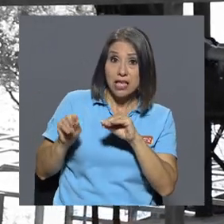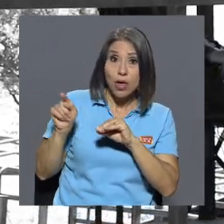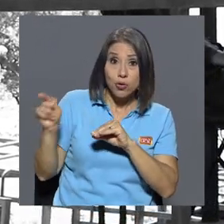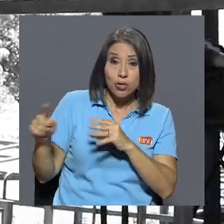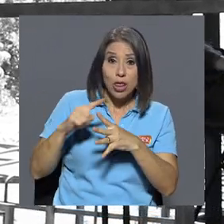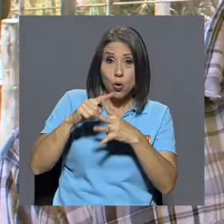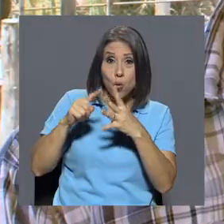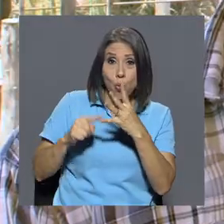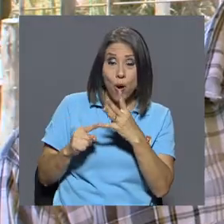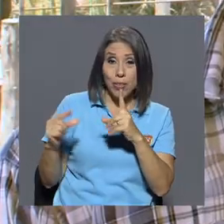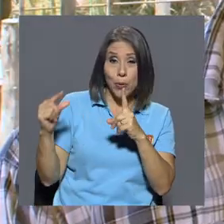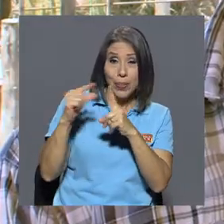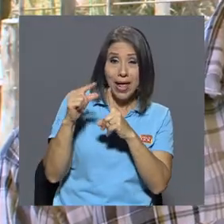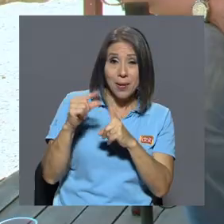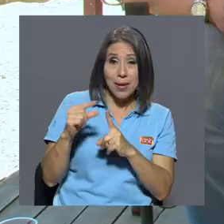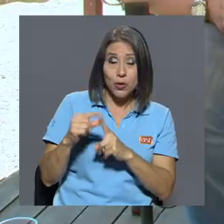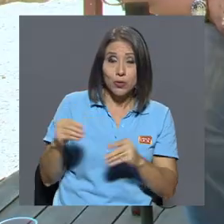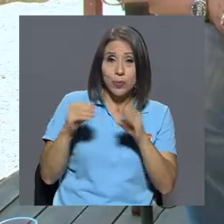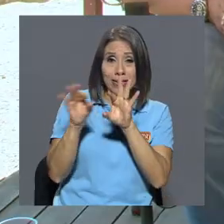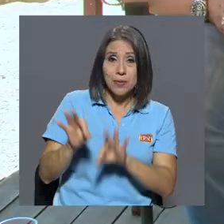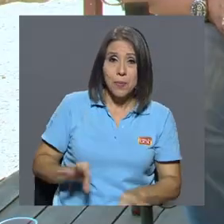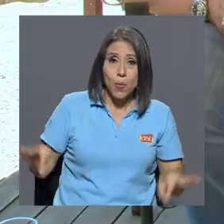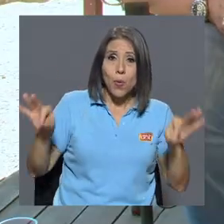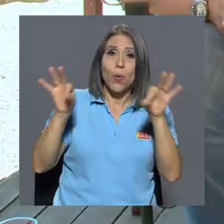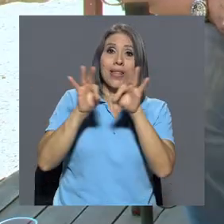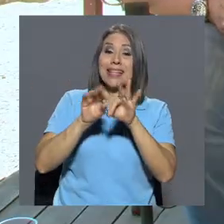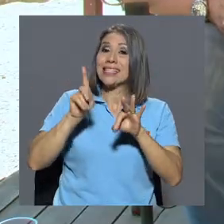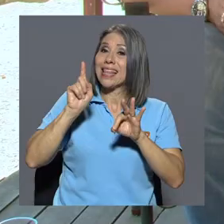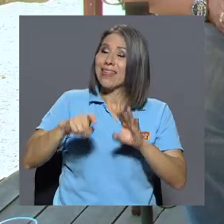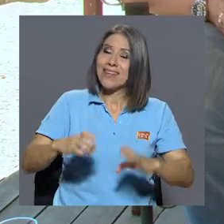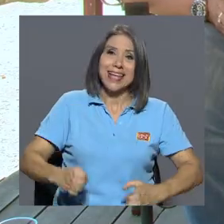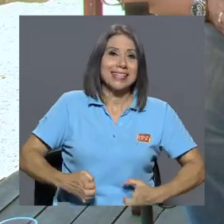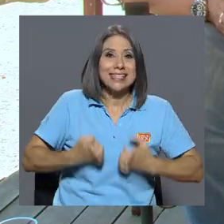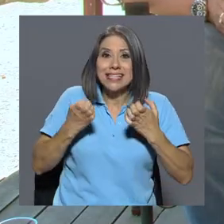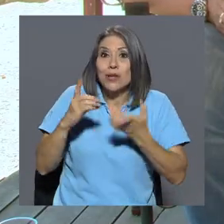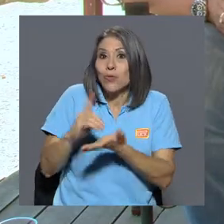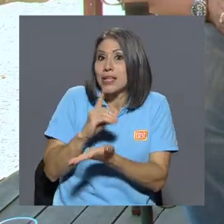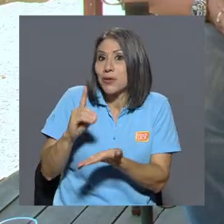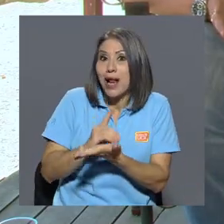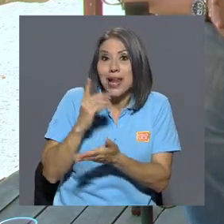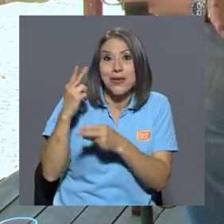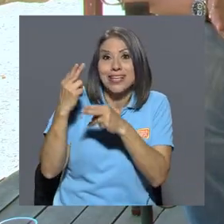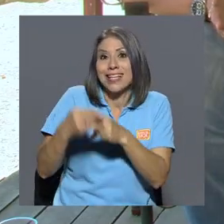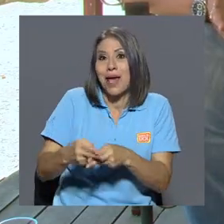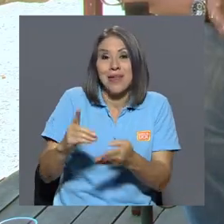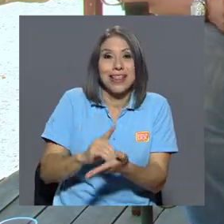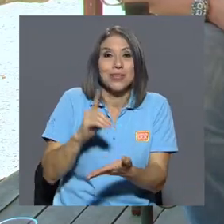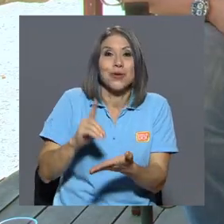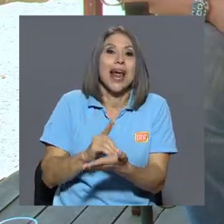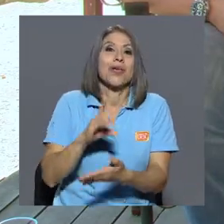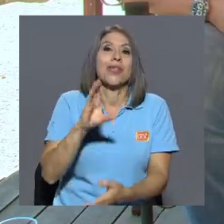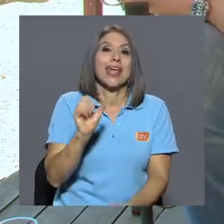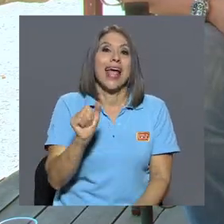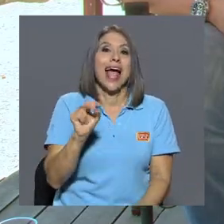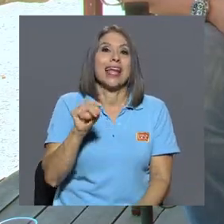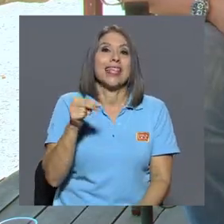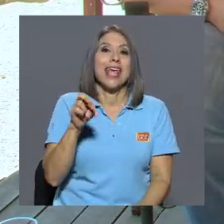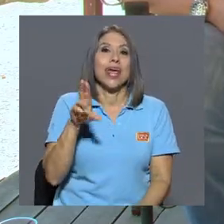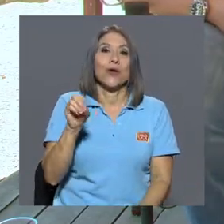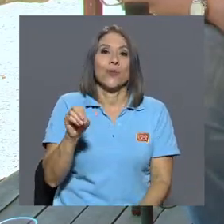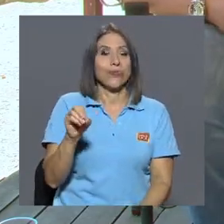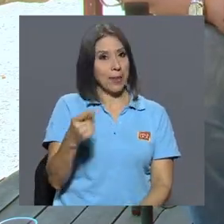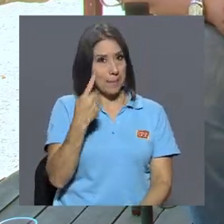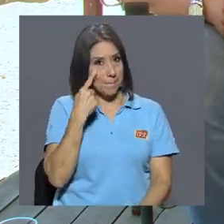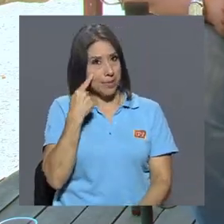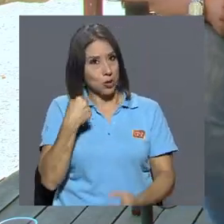4 términos más importantes. Que debería existir un diccionario que se llame el diccionario de Cañero. Mire, yo he tratado.